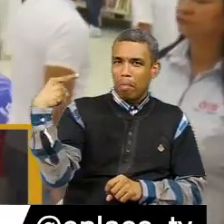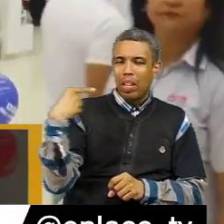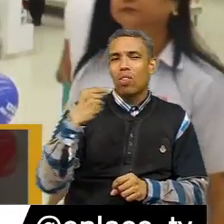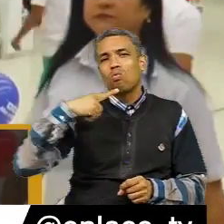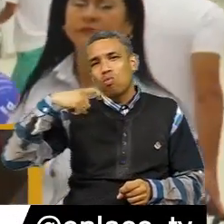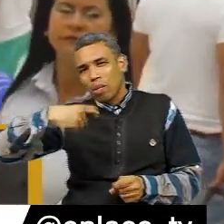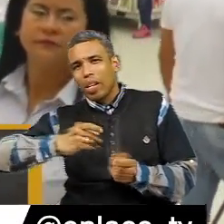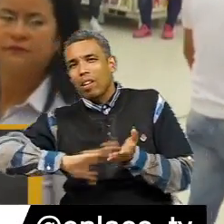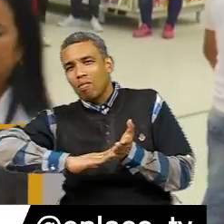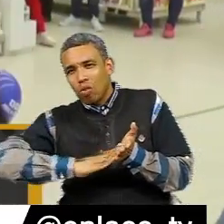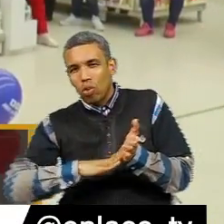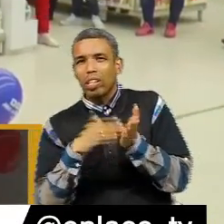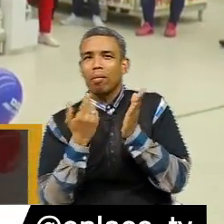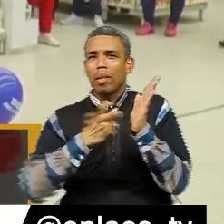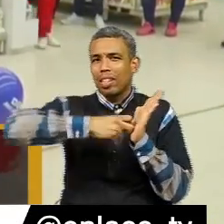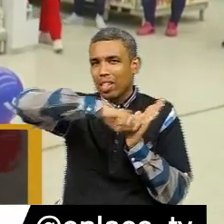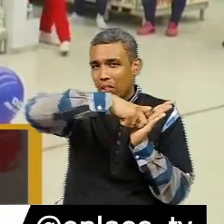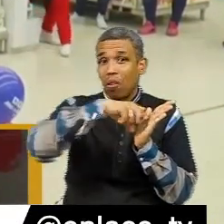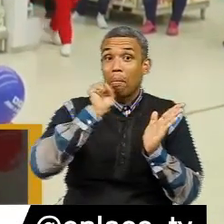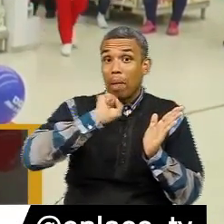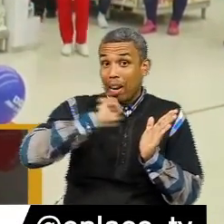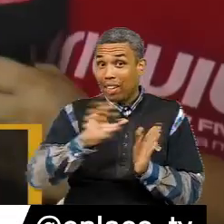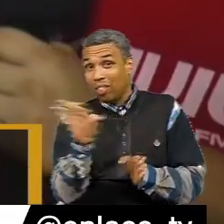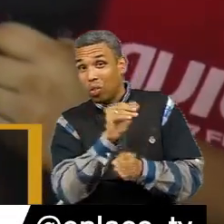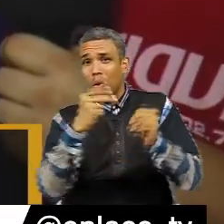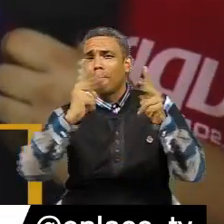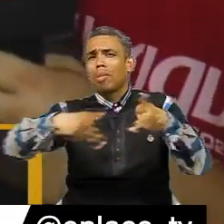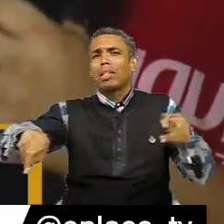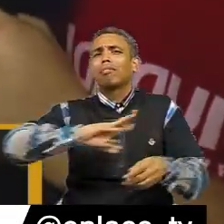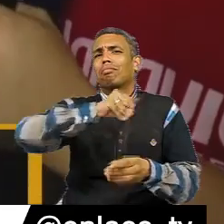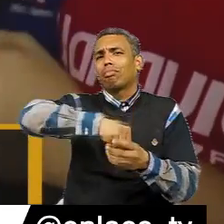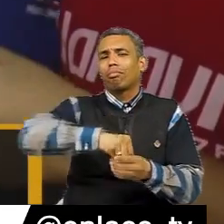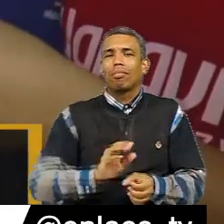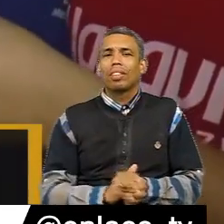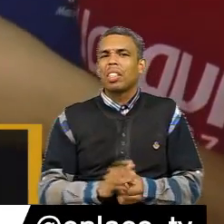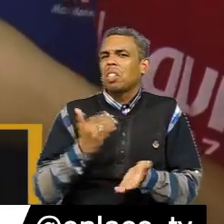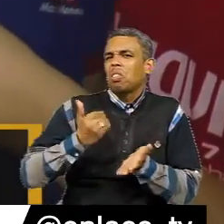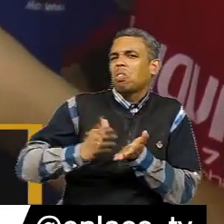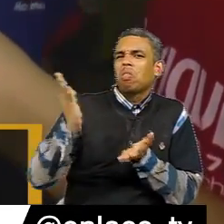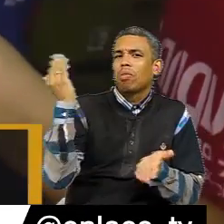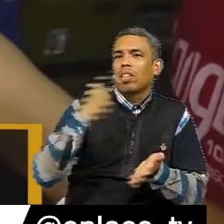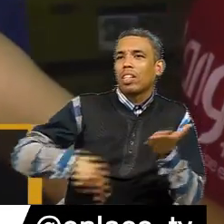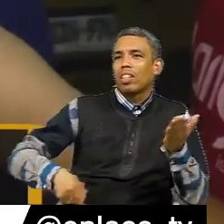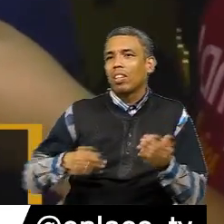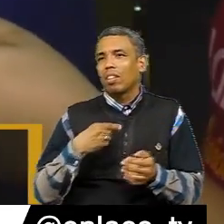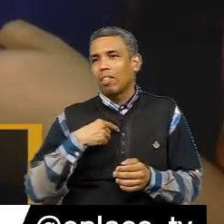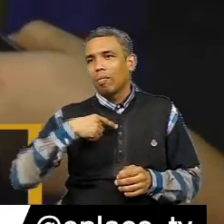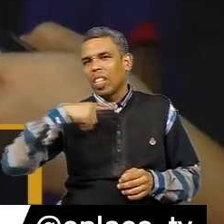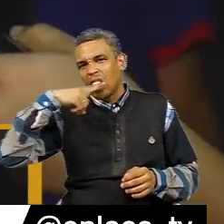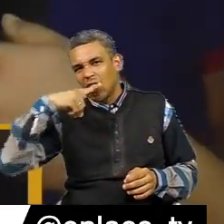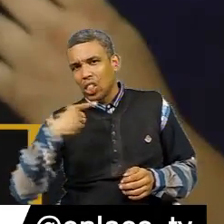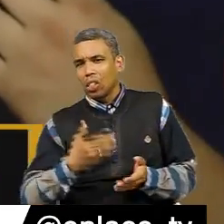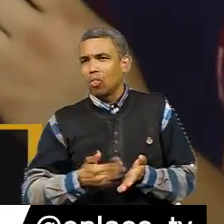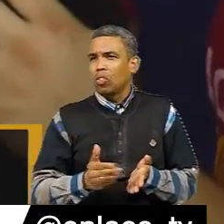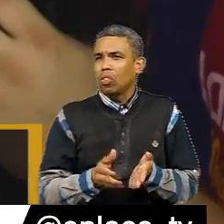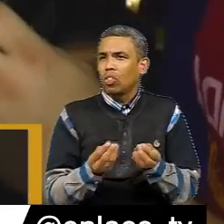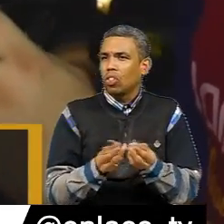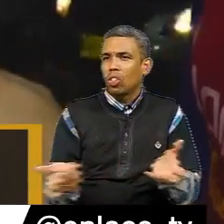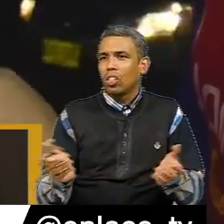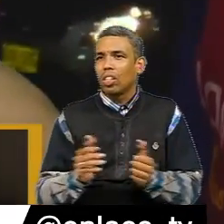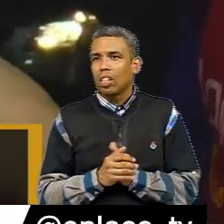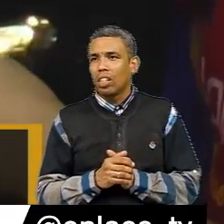Ruitoque, Piedecuesta, Girón y Barranca Bermeja. ¿Pero qué compró esa vez? Compras productos de aseo, mercado. ¿Y cuántas boletas